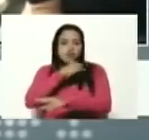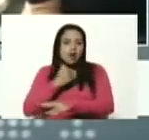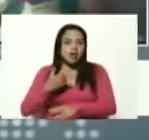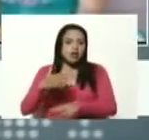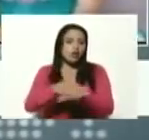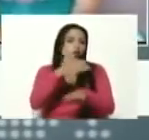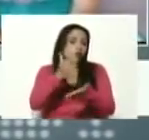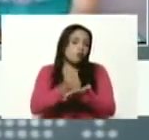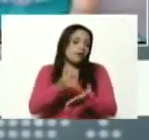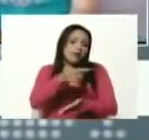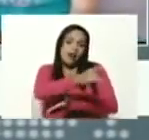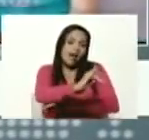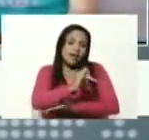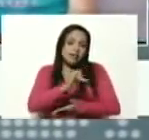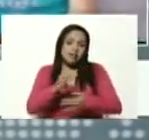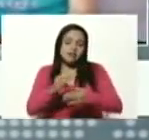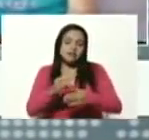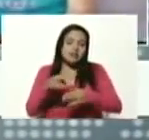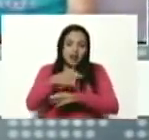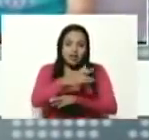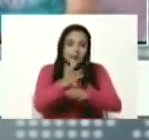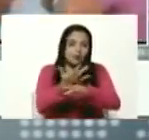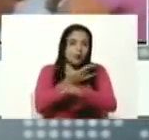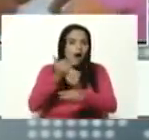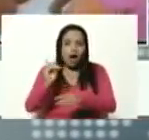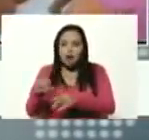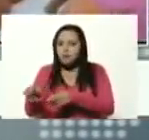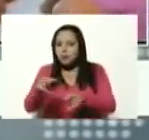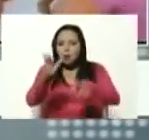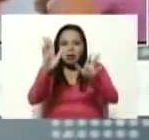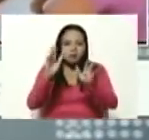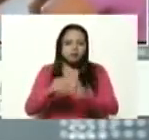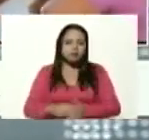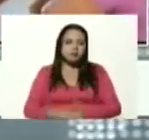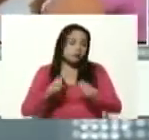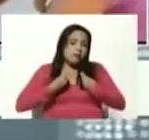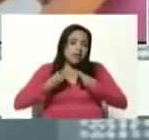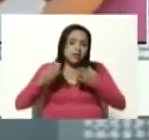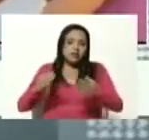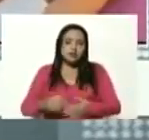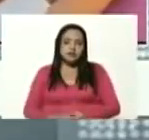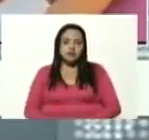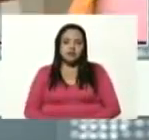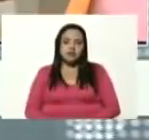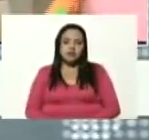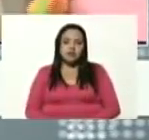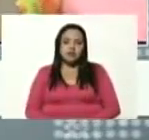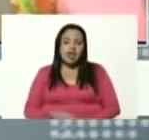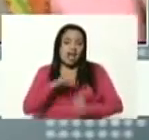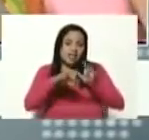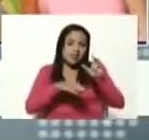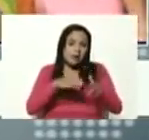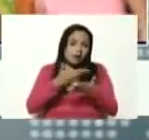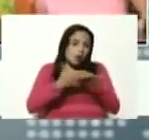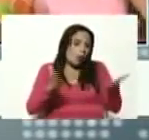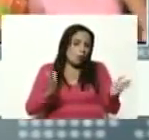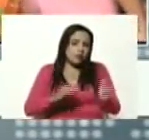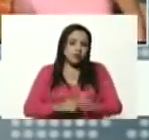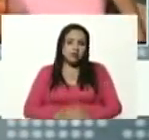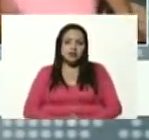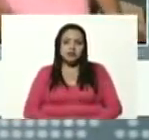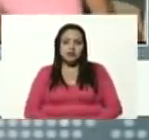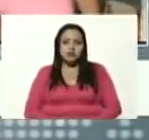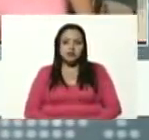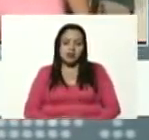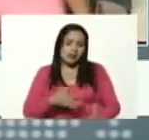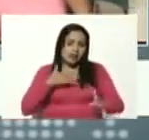de ser rata pelúa. Anda por ahí, viviendo. Un animalito noble, noble, con alma